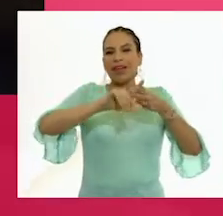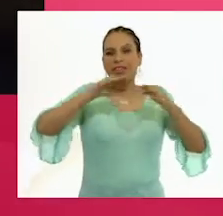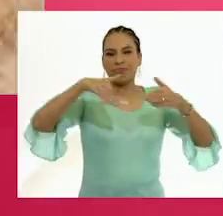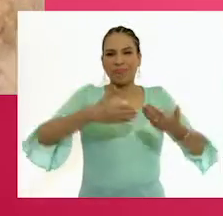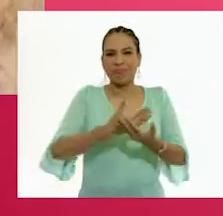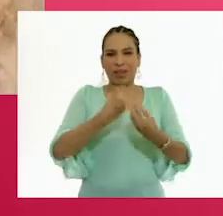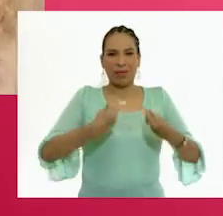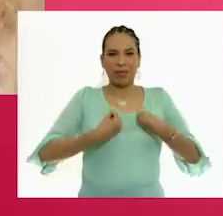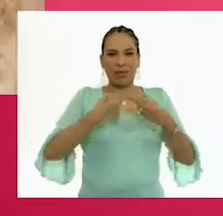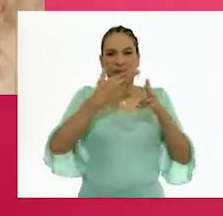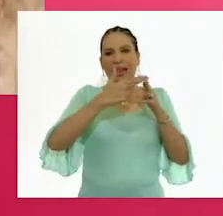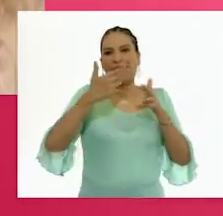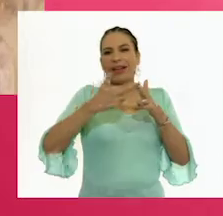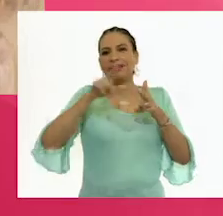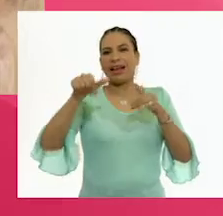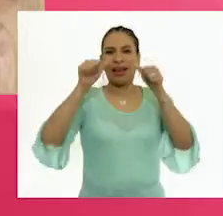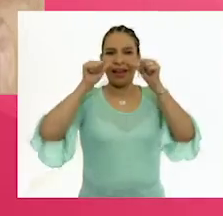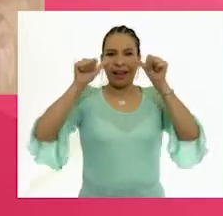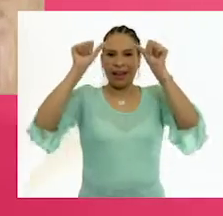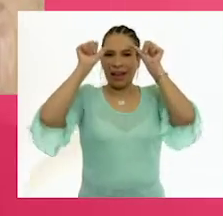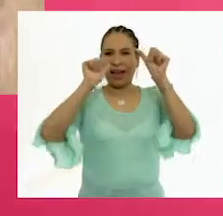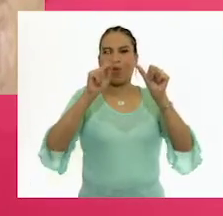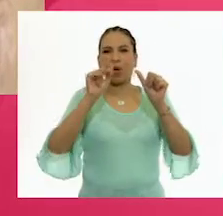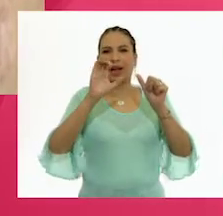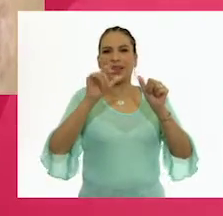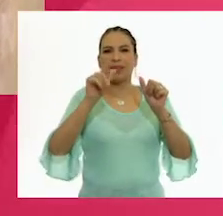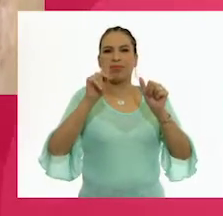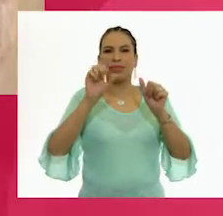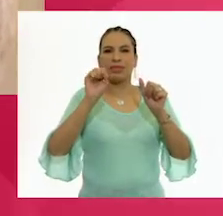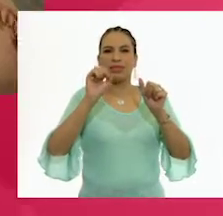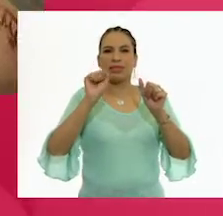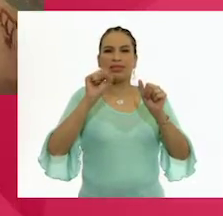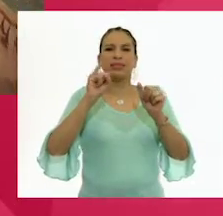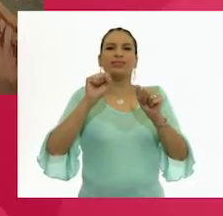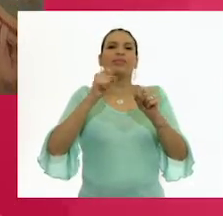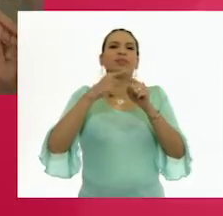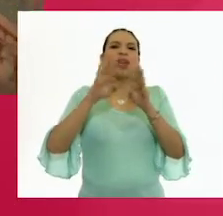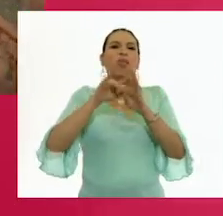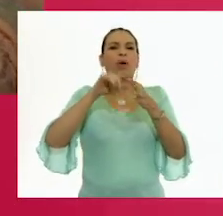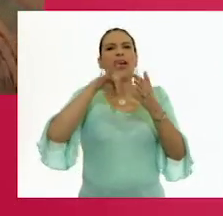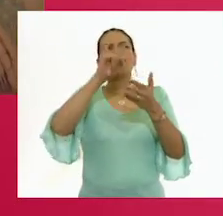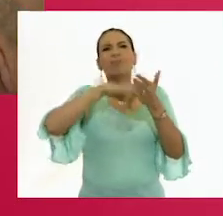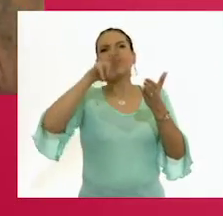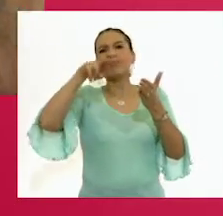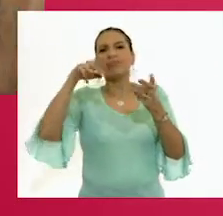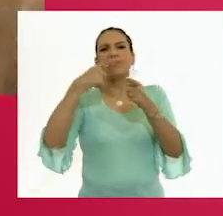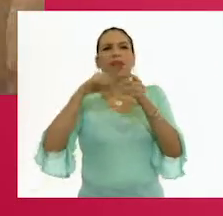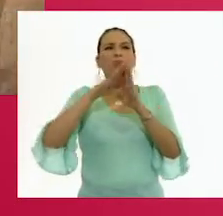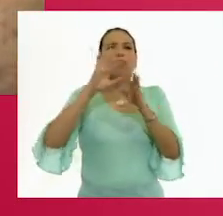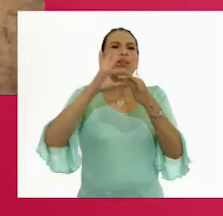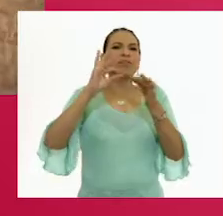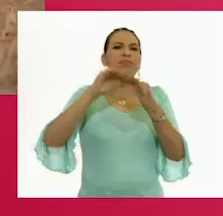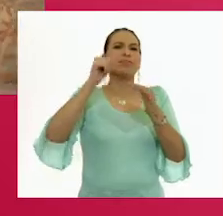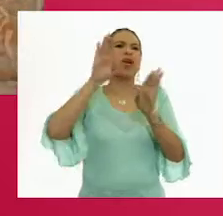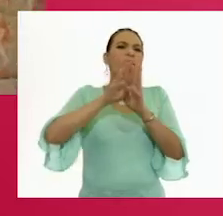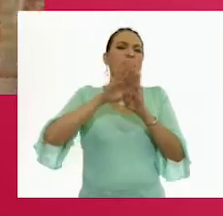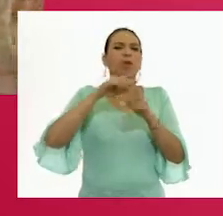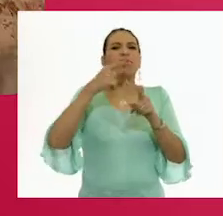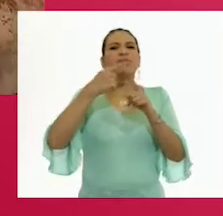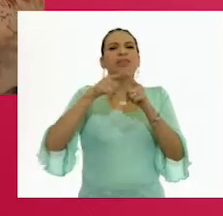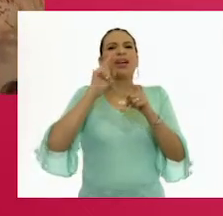tiene las representaciones de los pecados originales. La pintura, a veces en algunos documentos se habla de pinturas